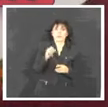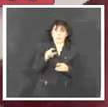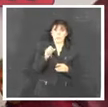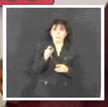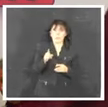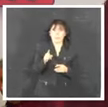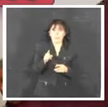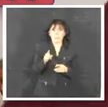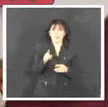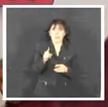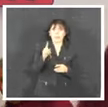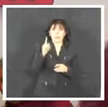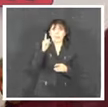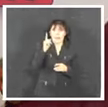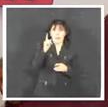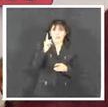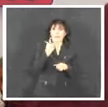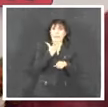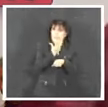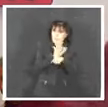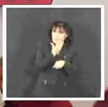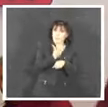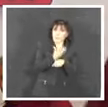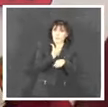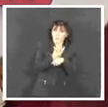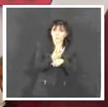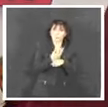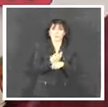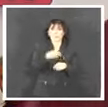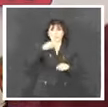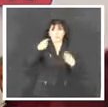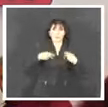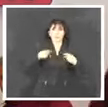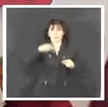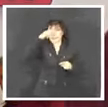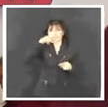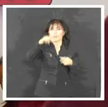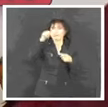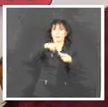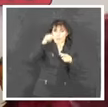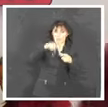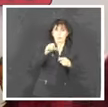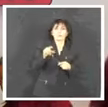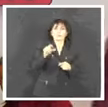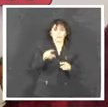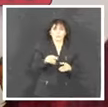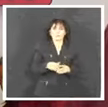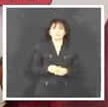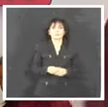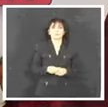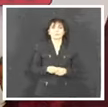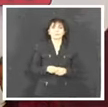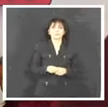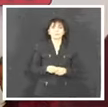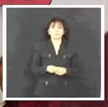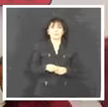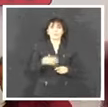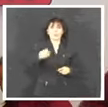están votando del otro lado de la frontera. La gran palabra que refleja